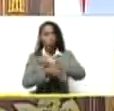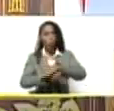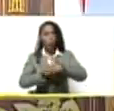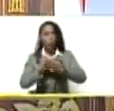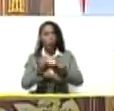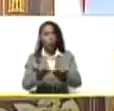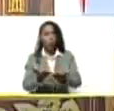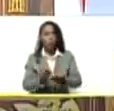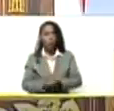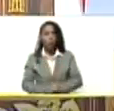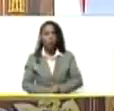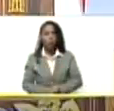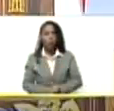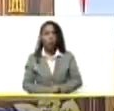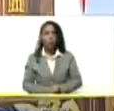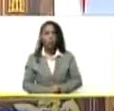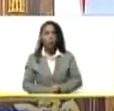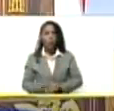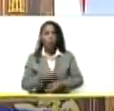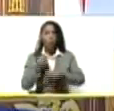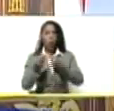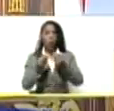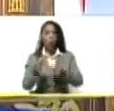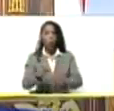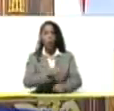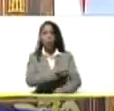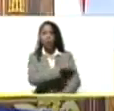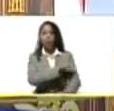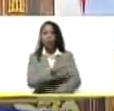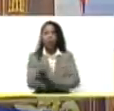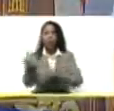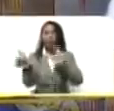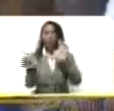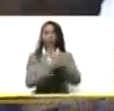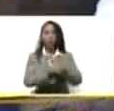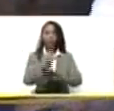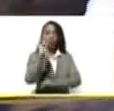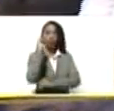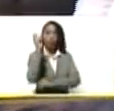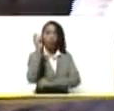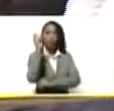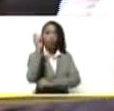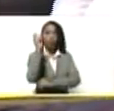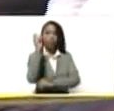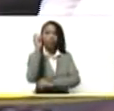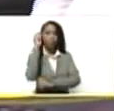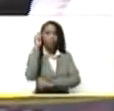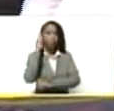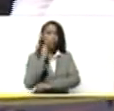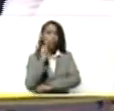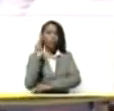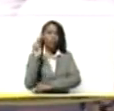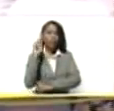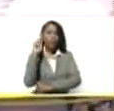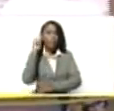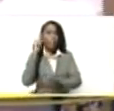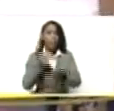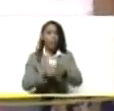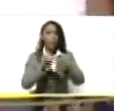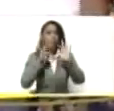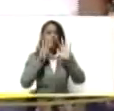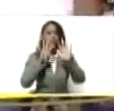nadie cálculo porque nadie lo hizo el daño que podía tener como